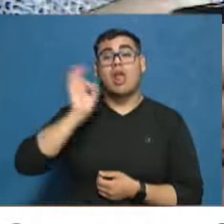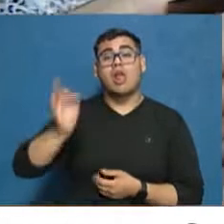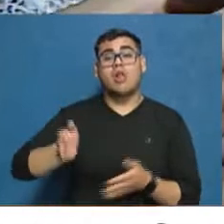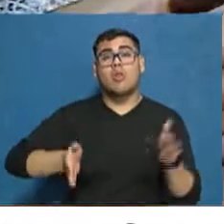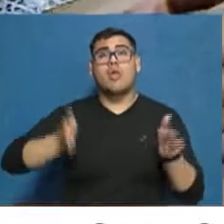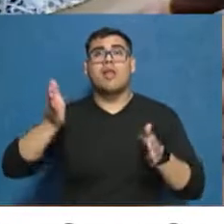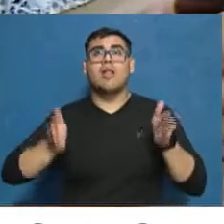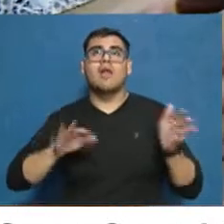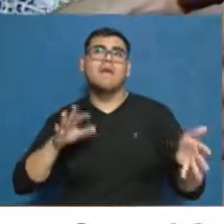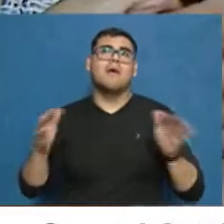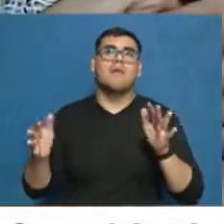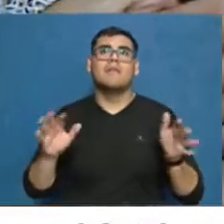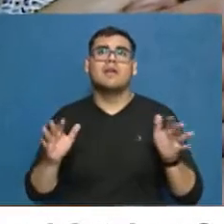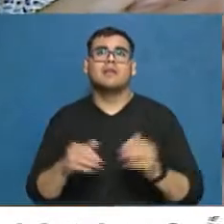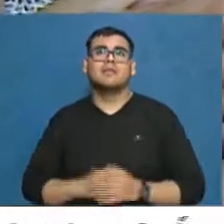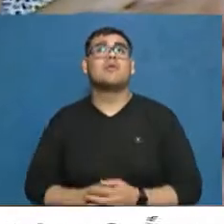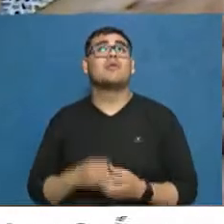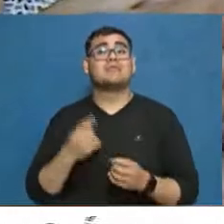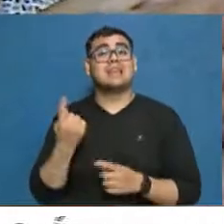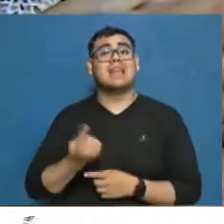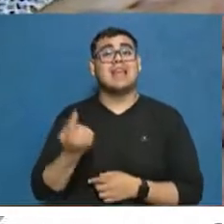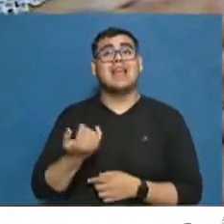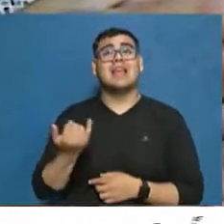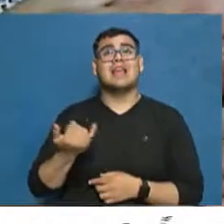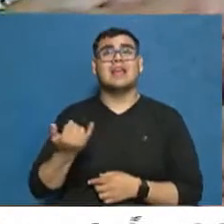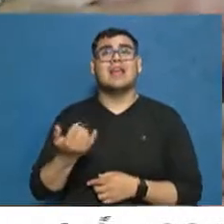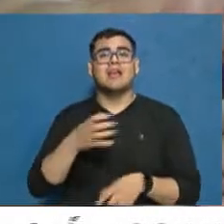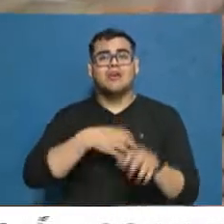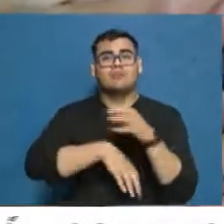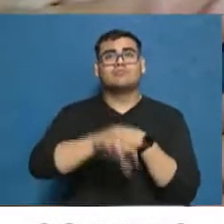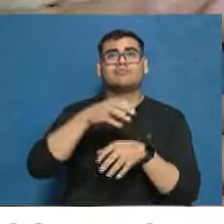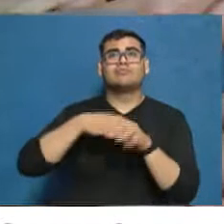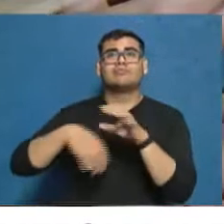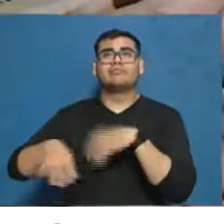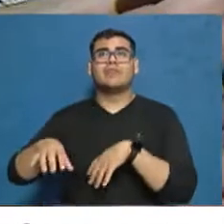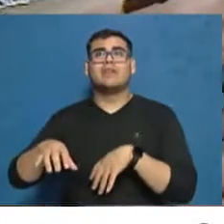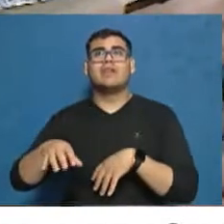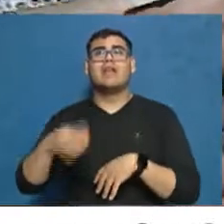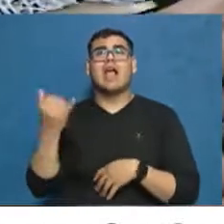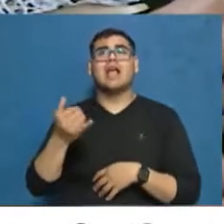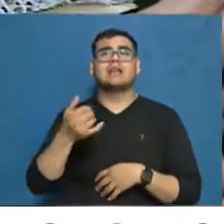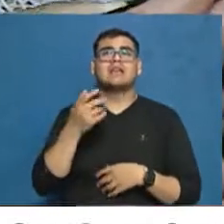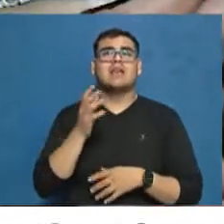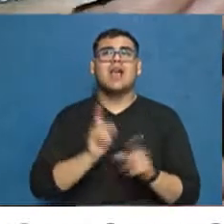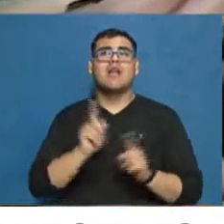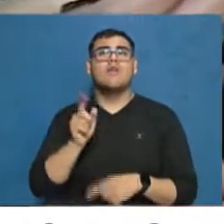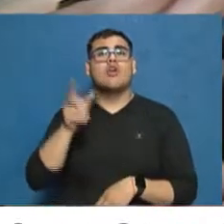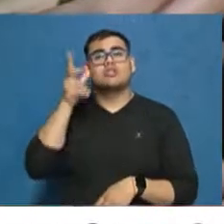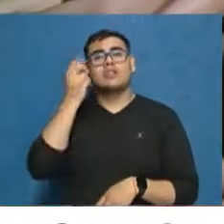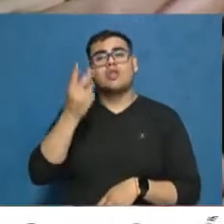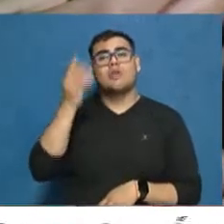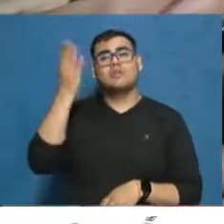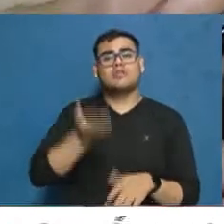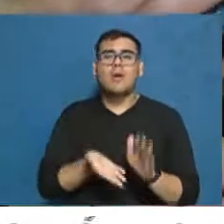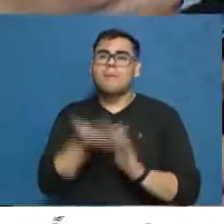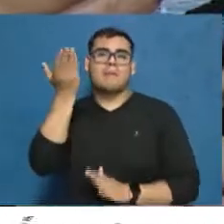promedio, teniendo presente que obviamente hay sectores, como en el caso este, que impacta mucho más arriba del 82%, y otros